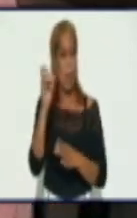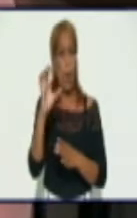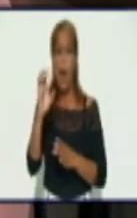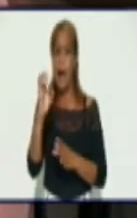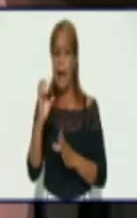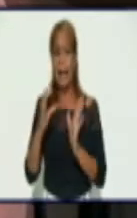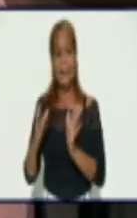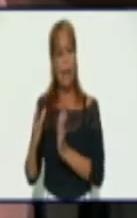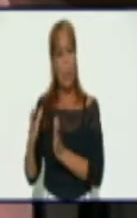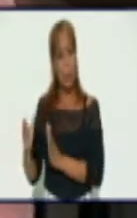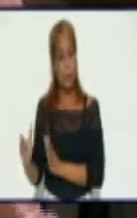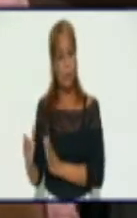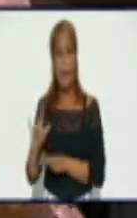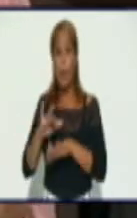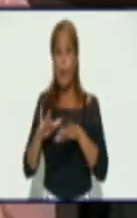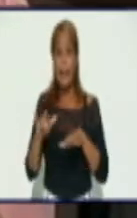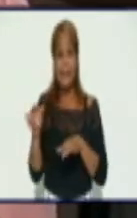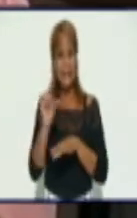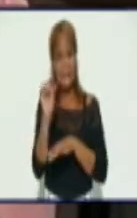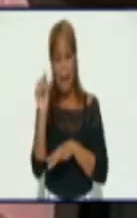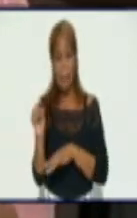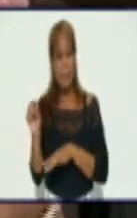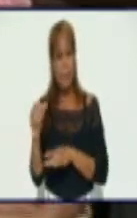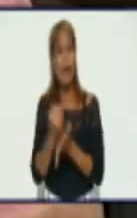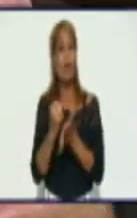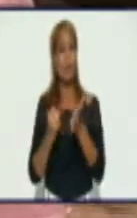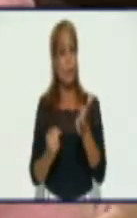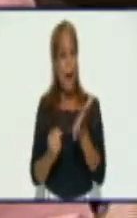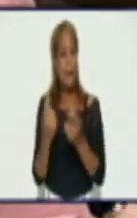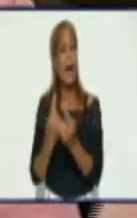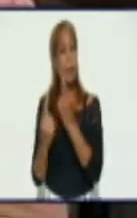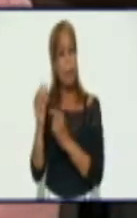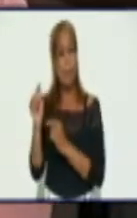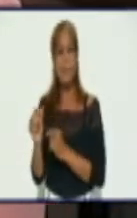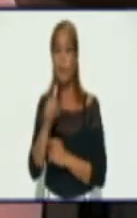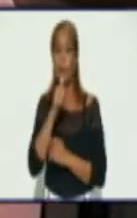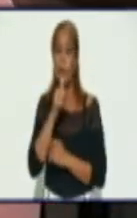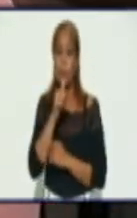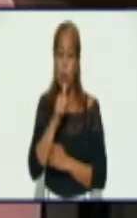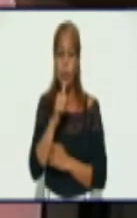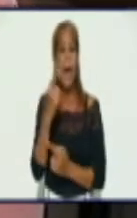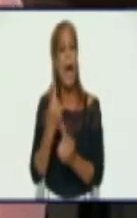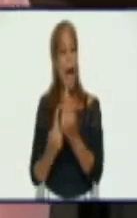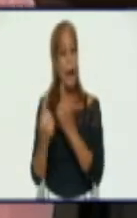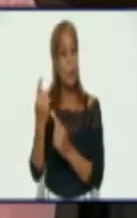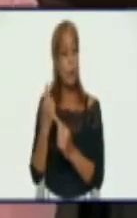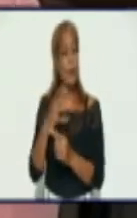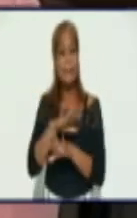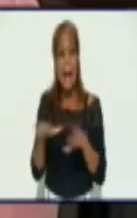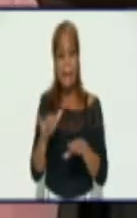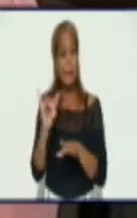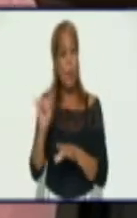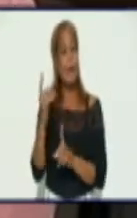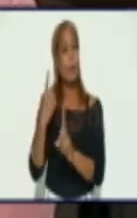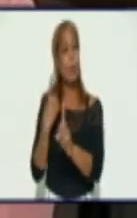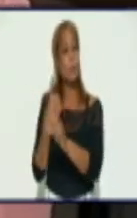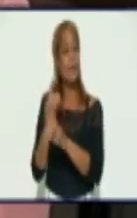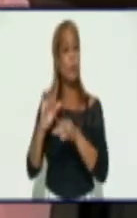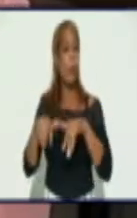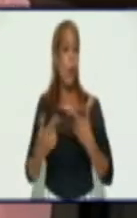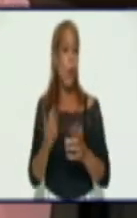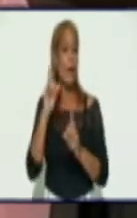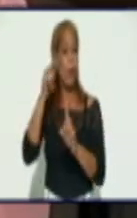que ya son casos confirmados, los que son sospechosos, los que son contactos de pacientes confirmados y sospechosos, con el objetivo de llevar